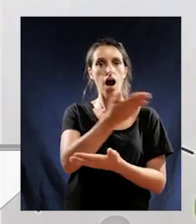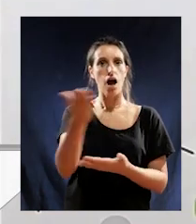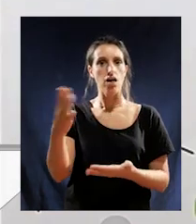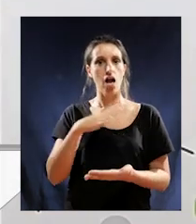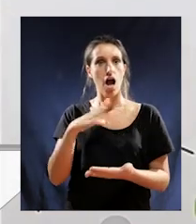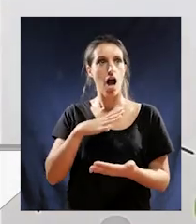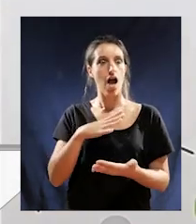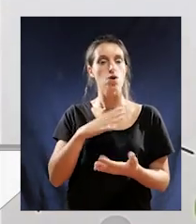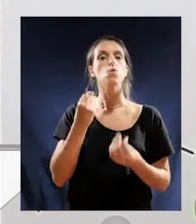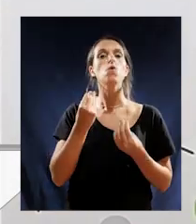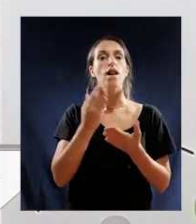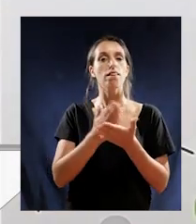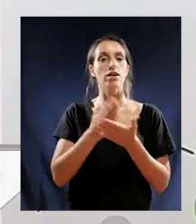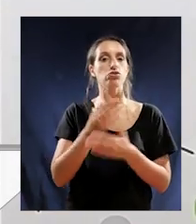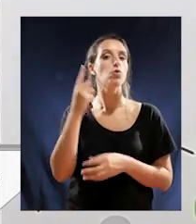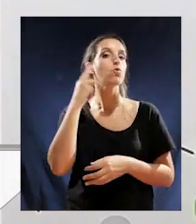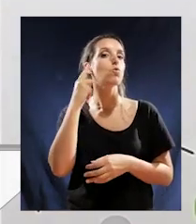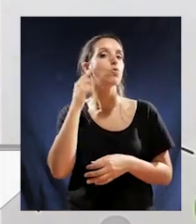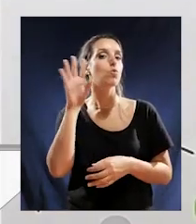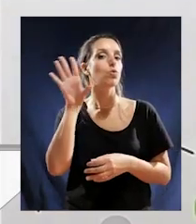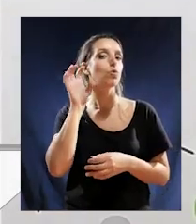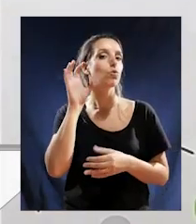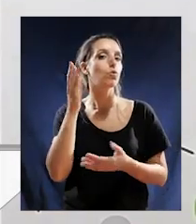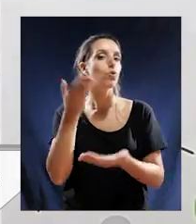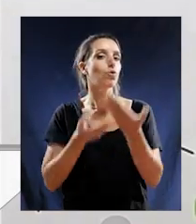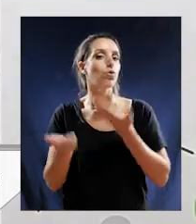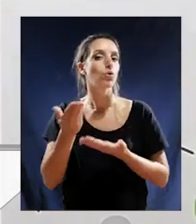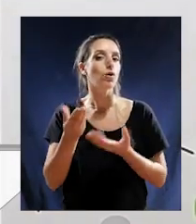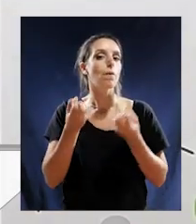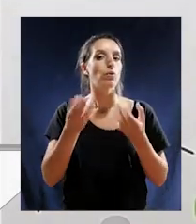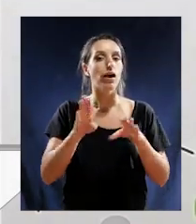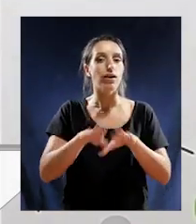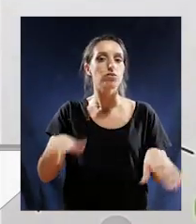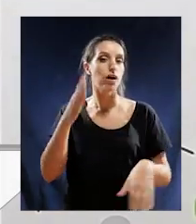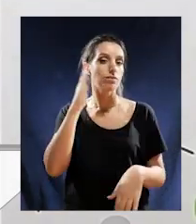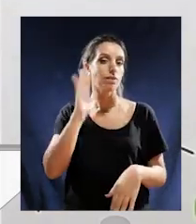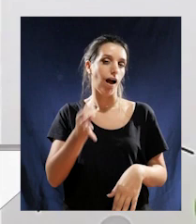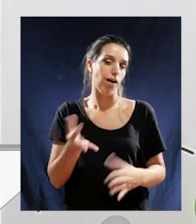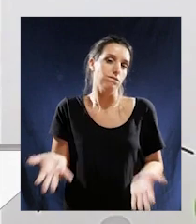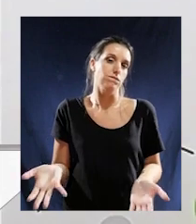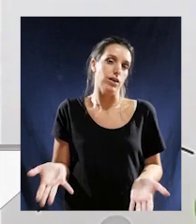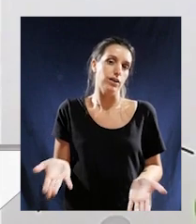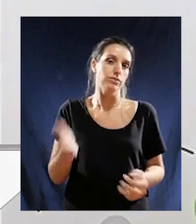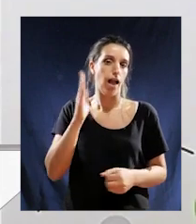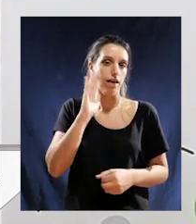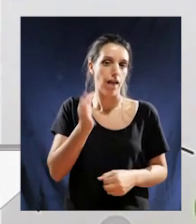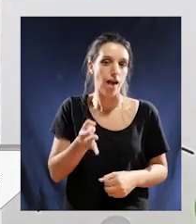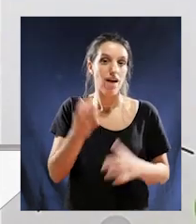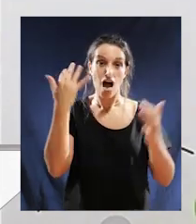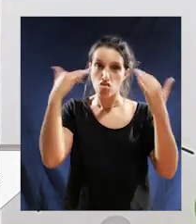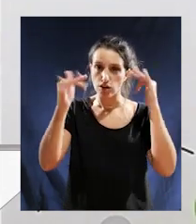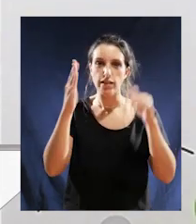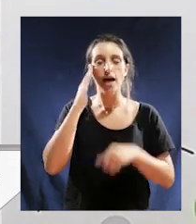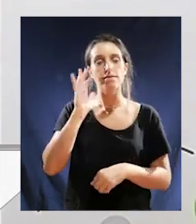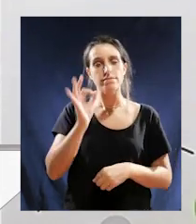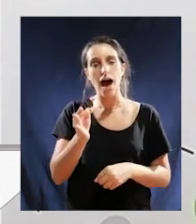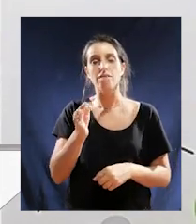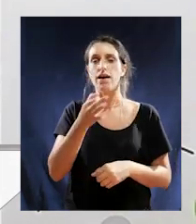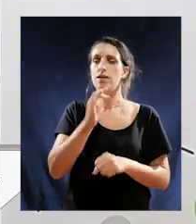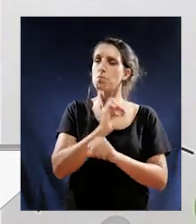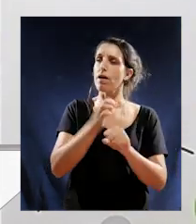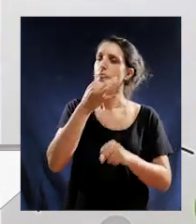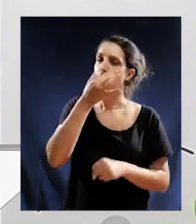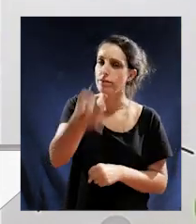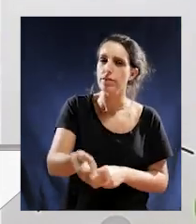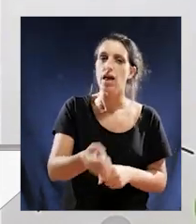incluye escucharnos mucho porque los niños saben saben los adolescentes saben saben